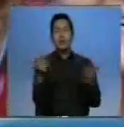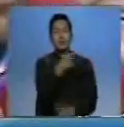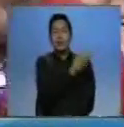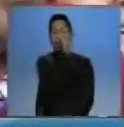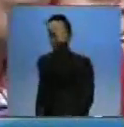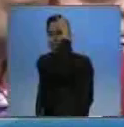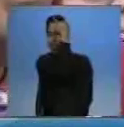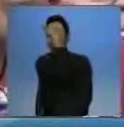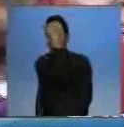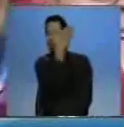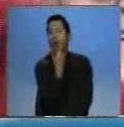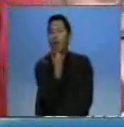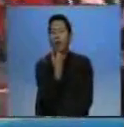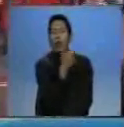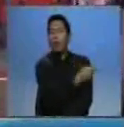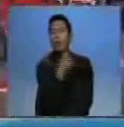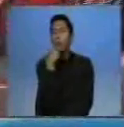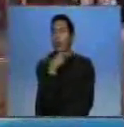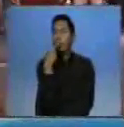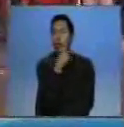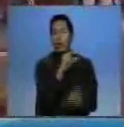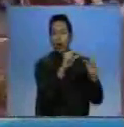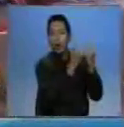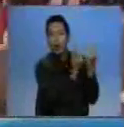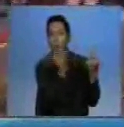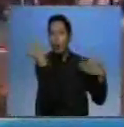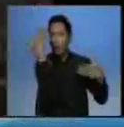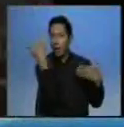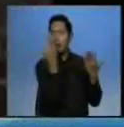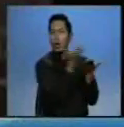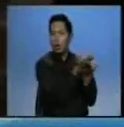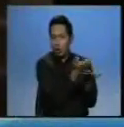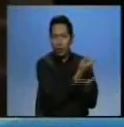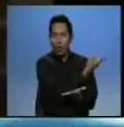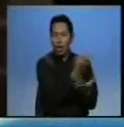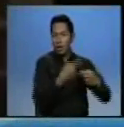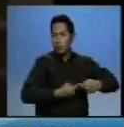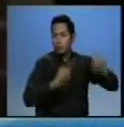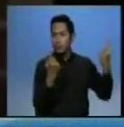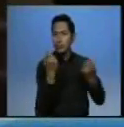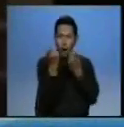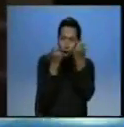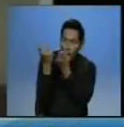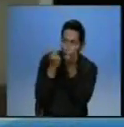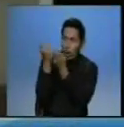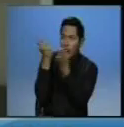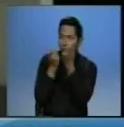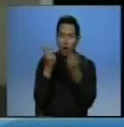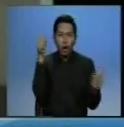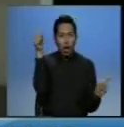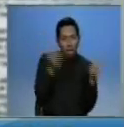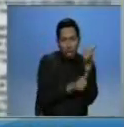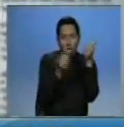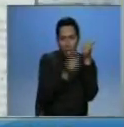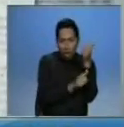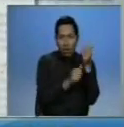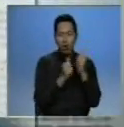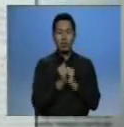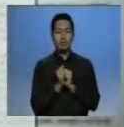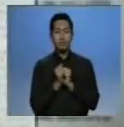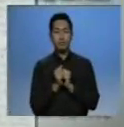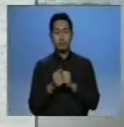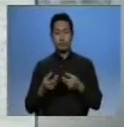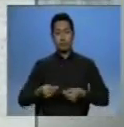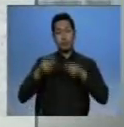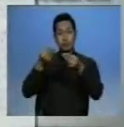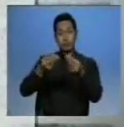los diferentes sectores políticos y económicos que ahora son de oposición para someter a los gobiernos de turno a favor de sus intereses. Con la entrega de